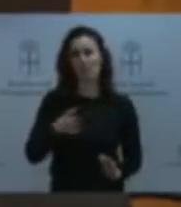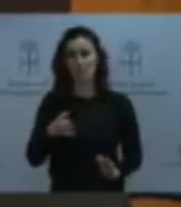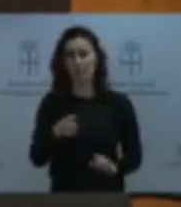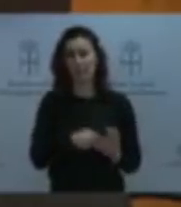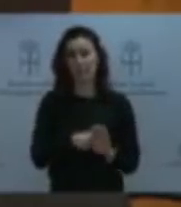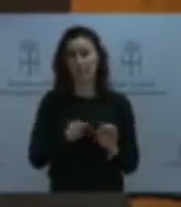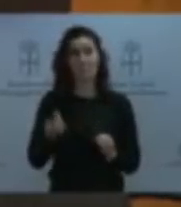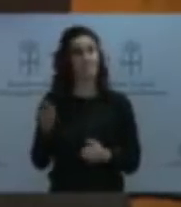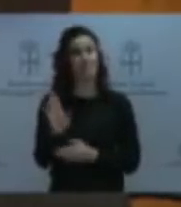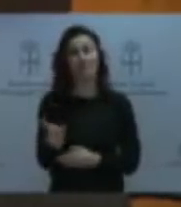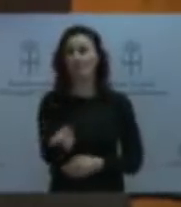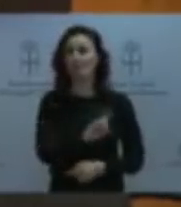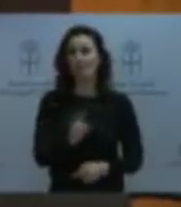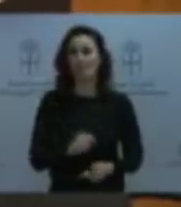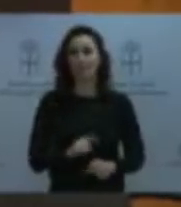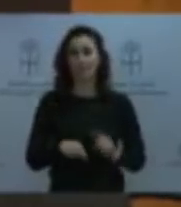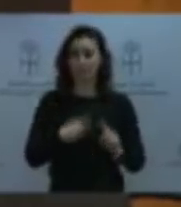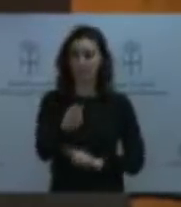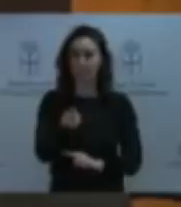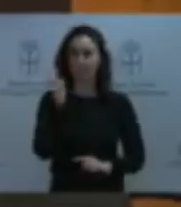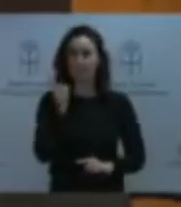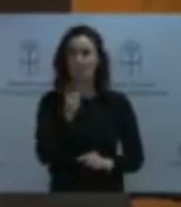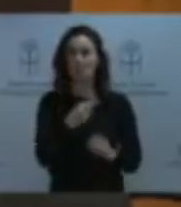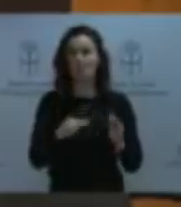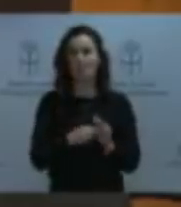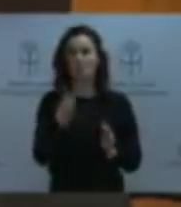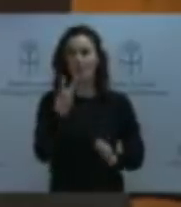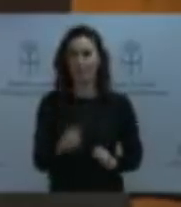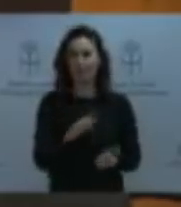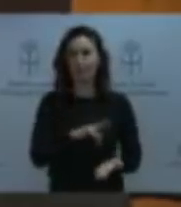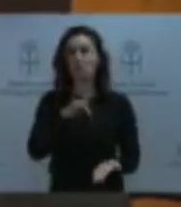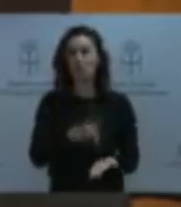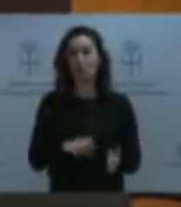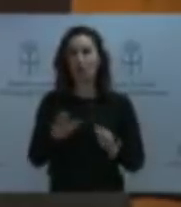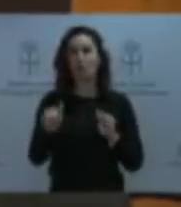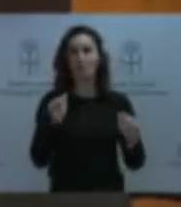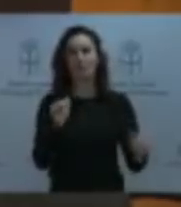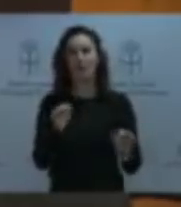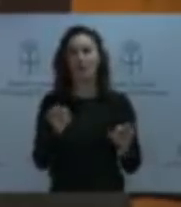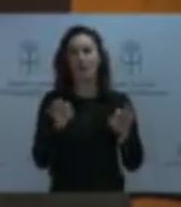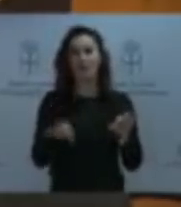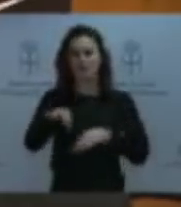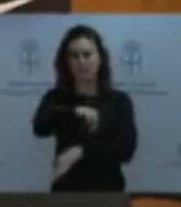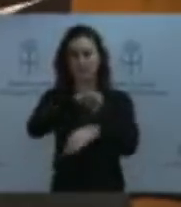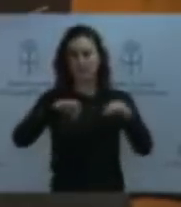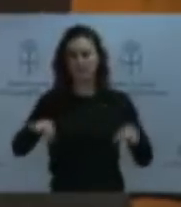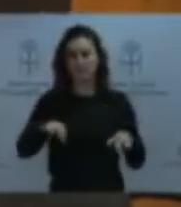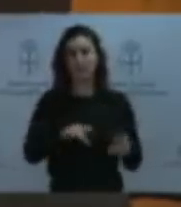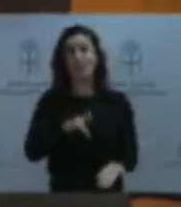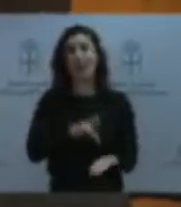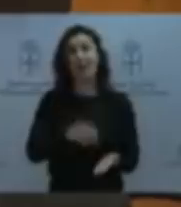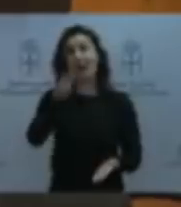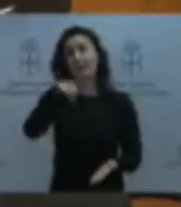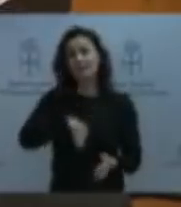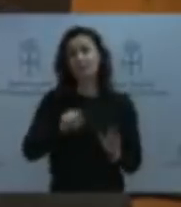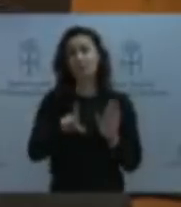solamente a partir de 2020, se convocarán las tasas de reposición, excepto que haya un cambio de la ley por parte del Ministerio de Sanidad